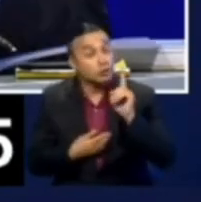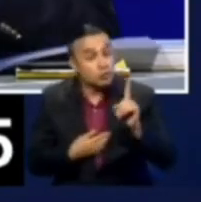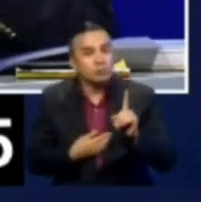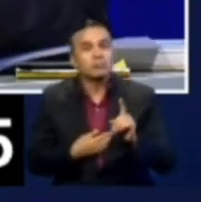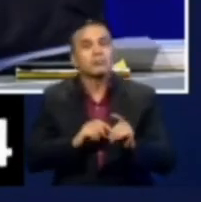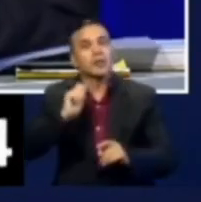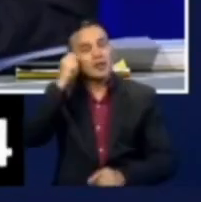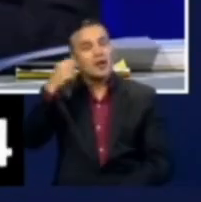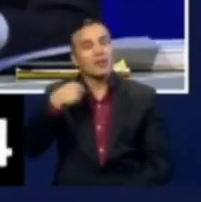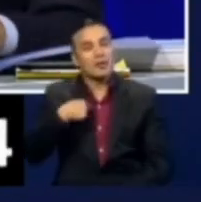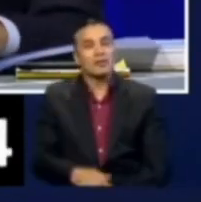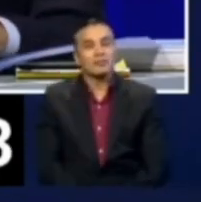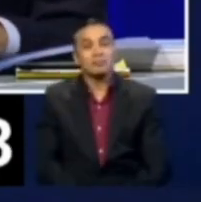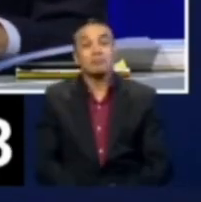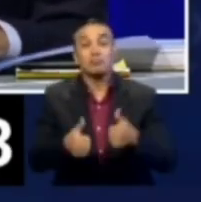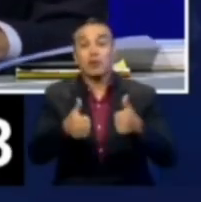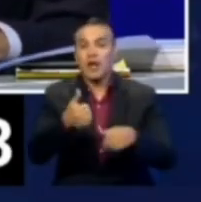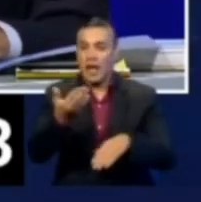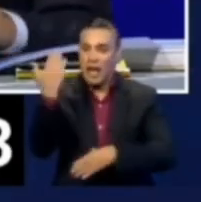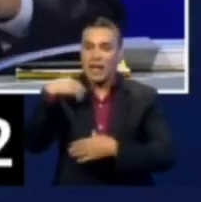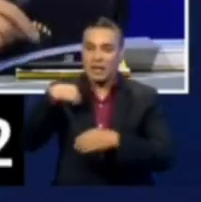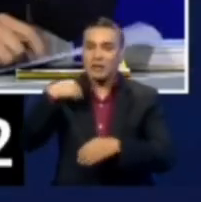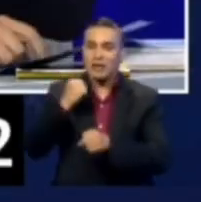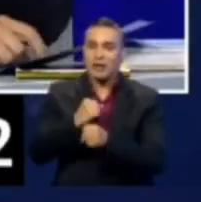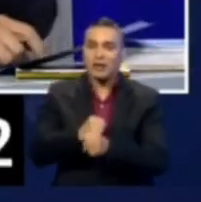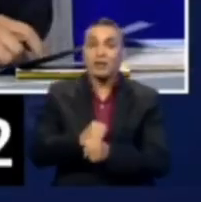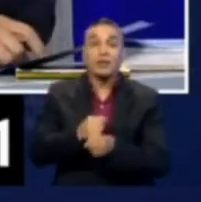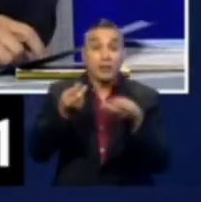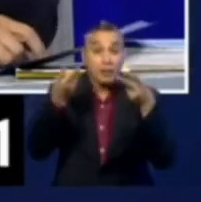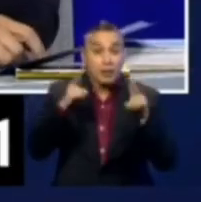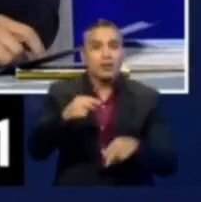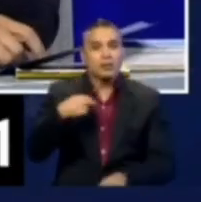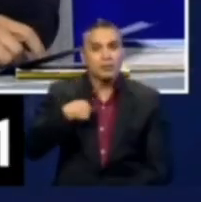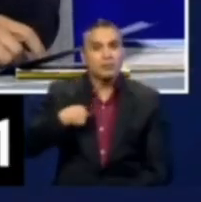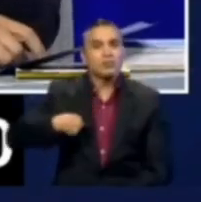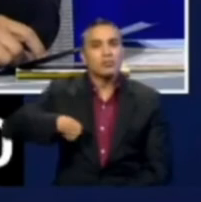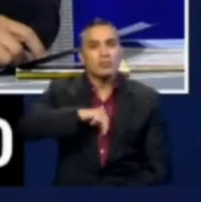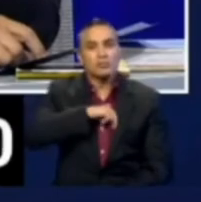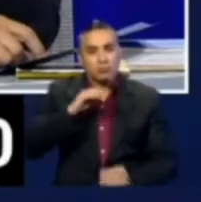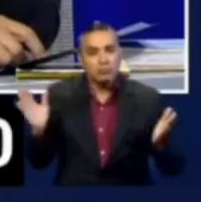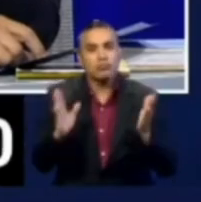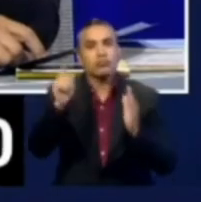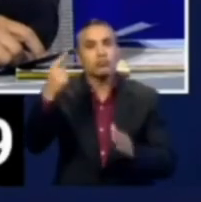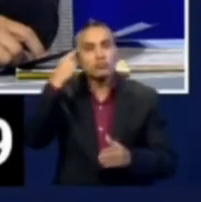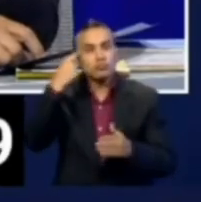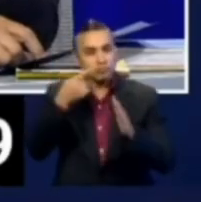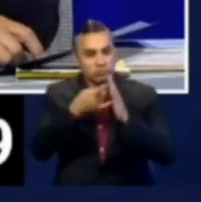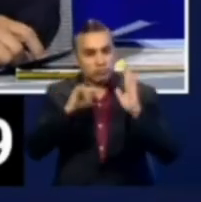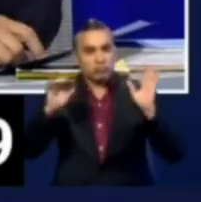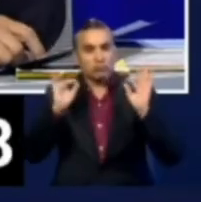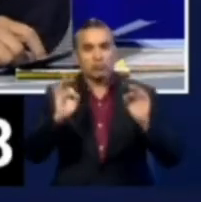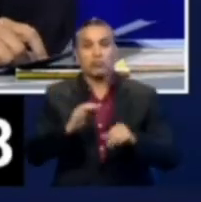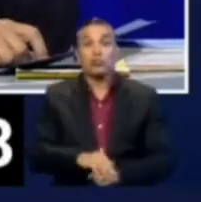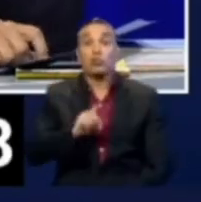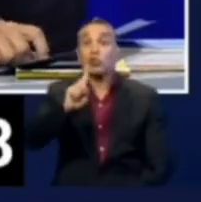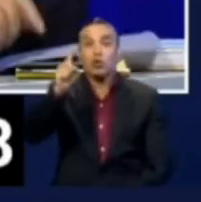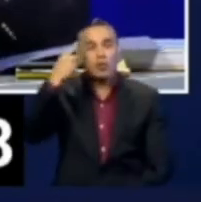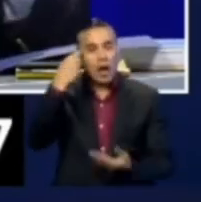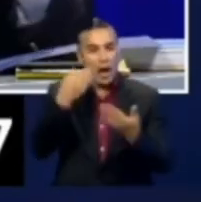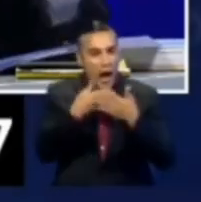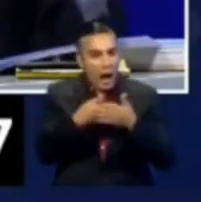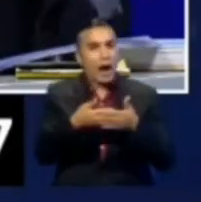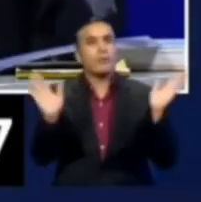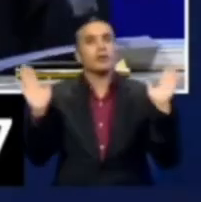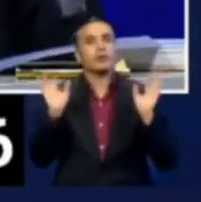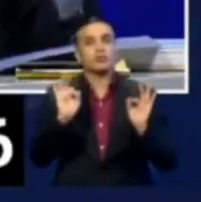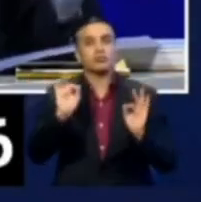por recordar esa buena época mía. Y por supuesto que vamos a impulsar un gobierno digital, un gobierno abierto,